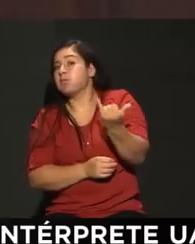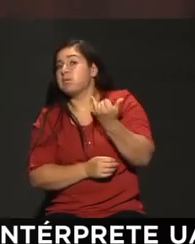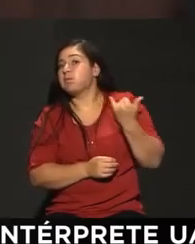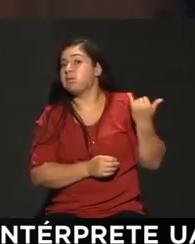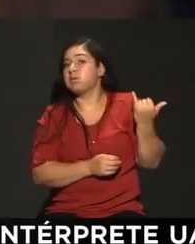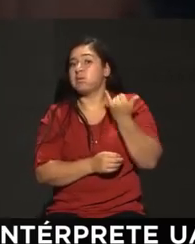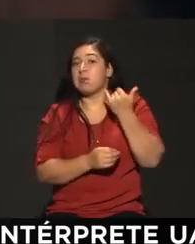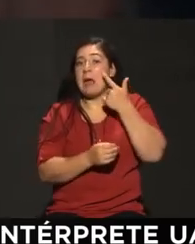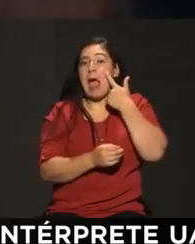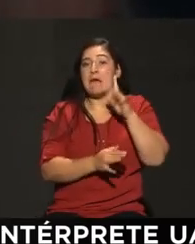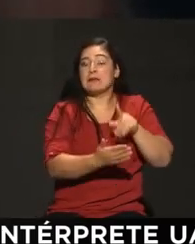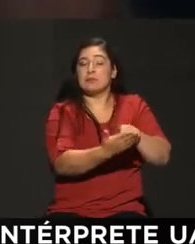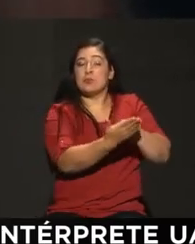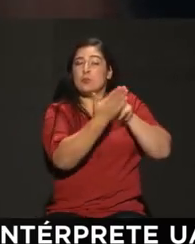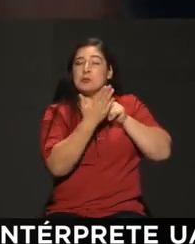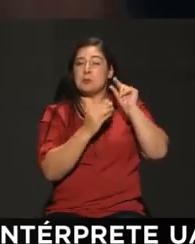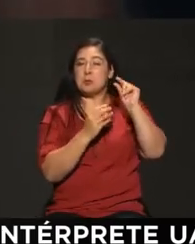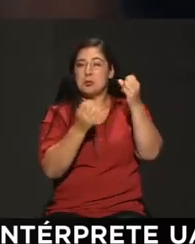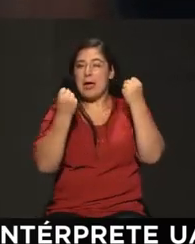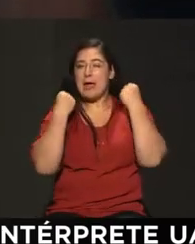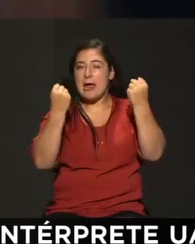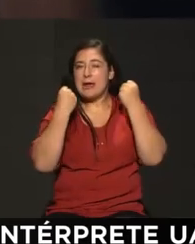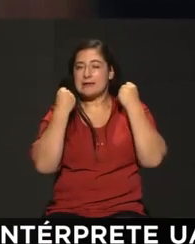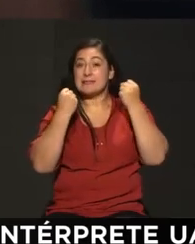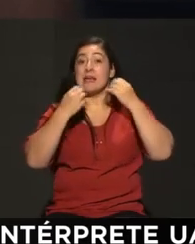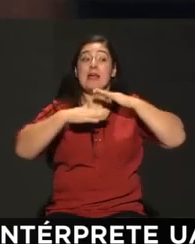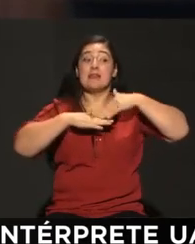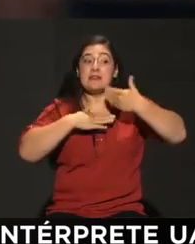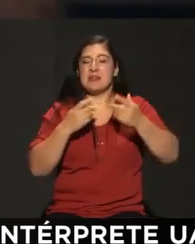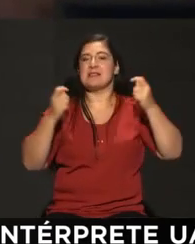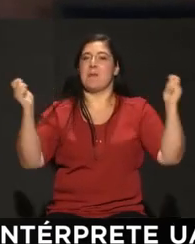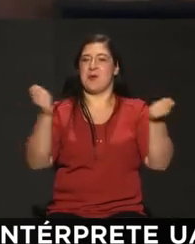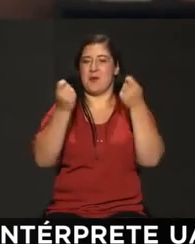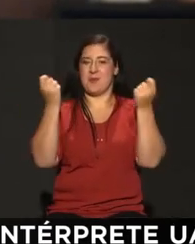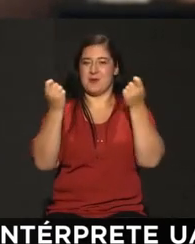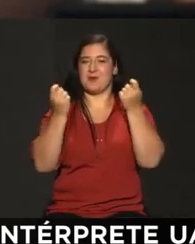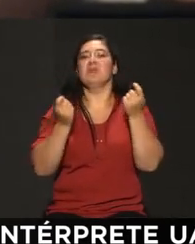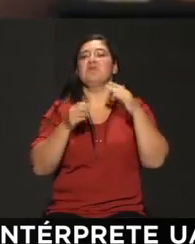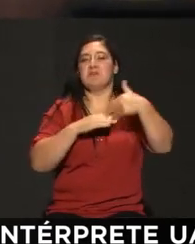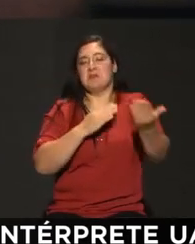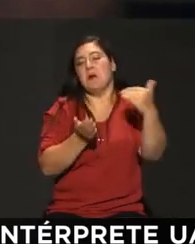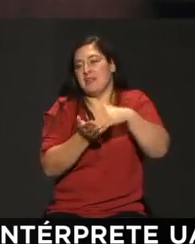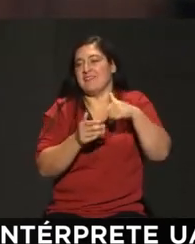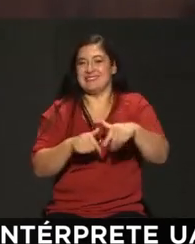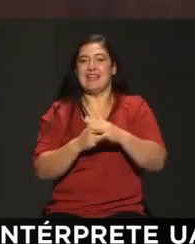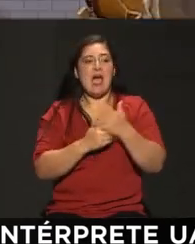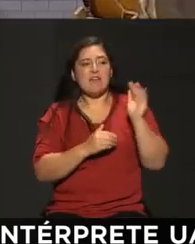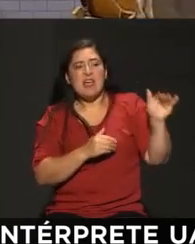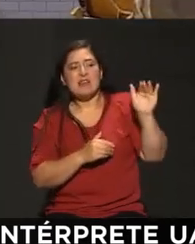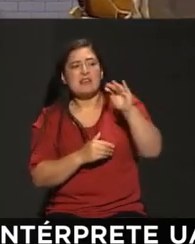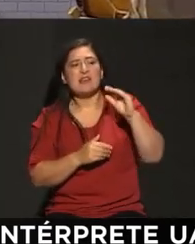si finalizamos con un poquito de ejercicio para irnos a unos cortos comerciales y ya regresar. A ver, Catalina,